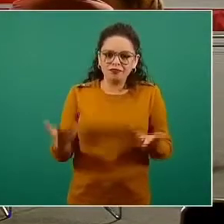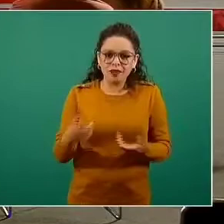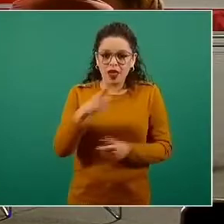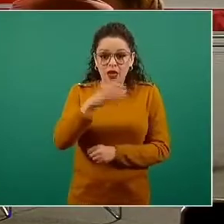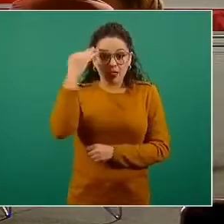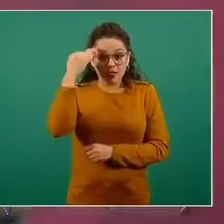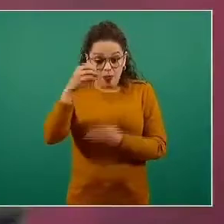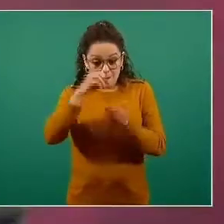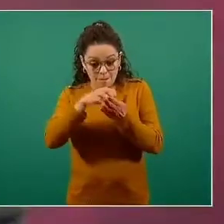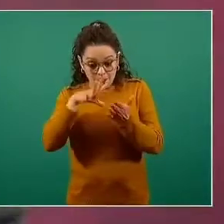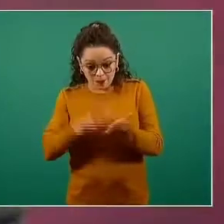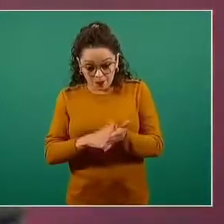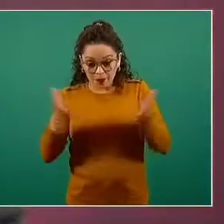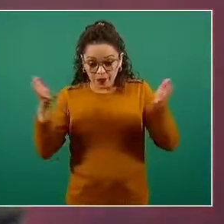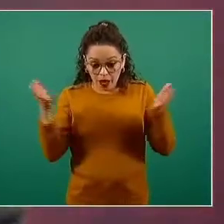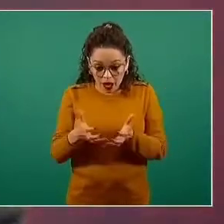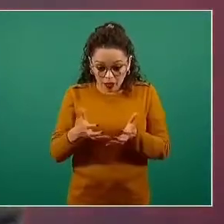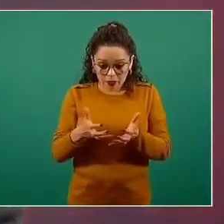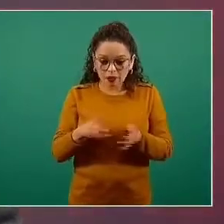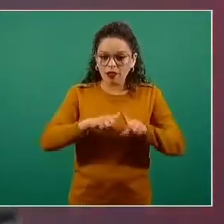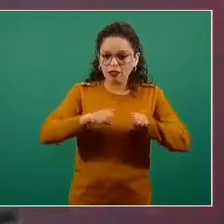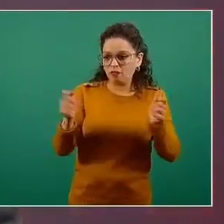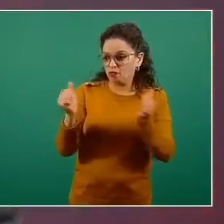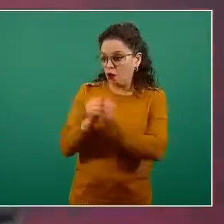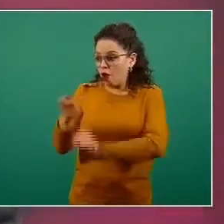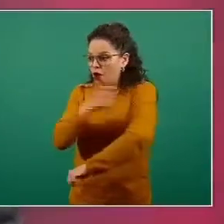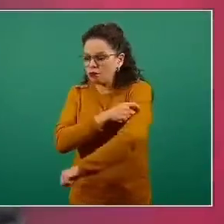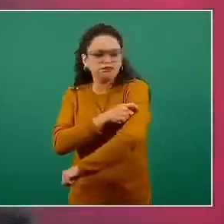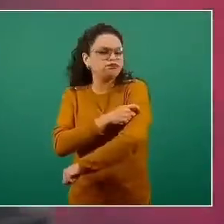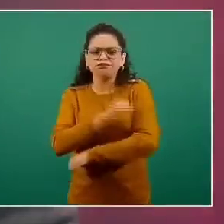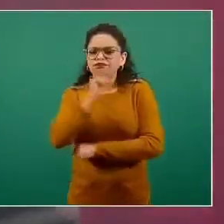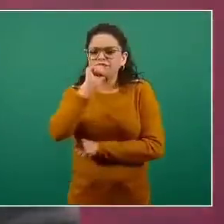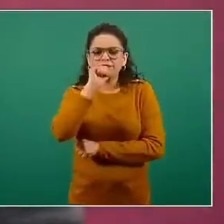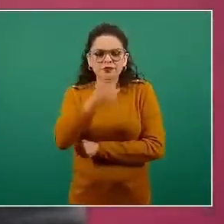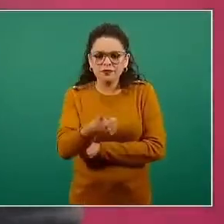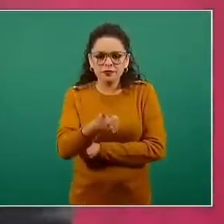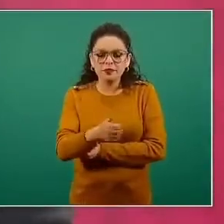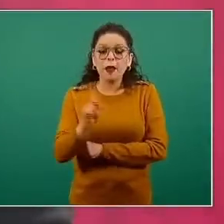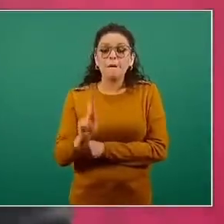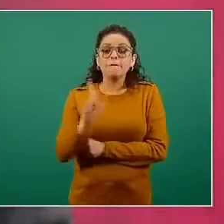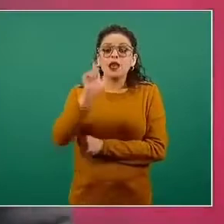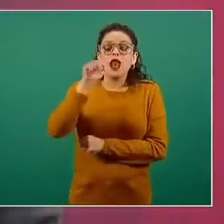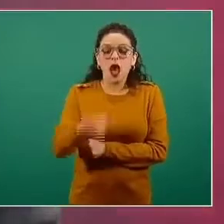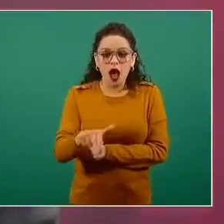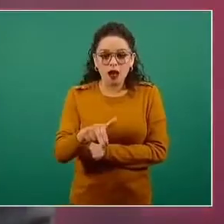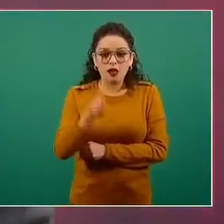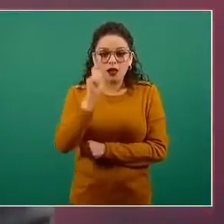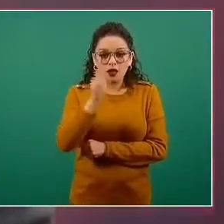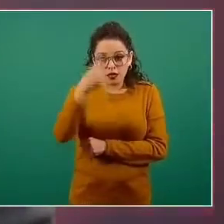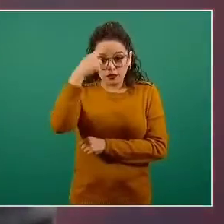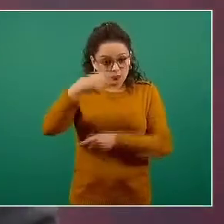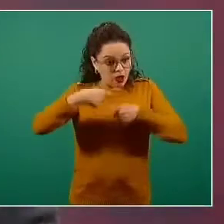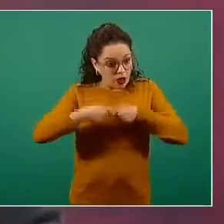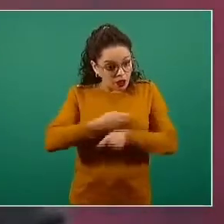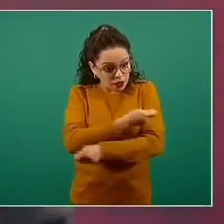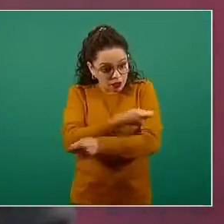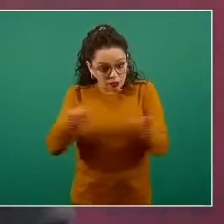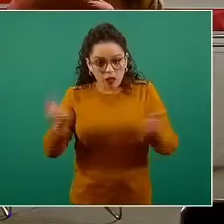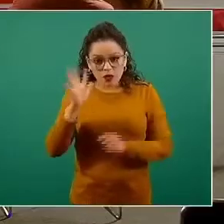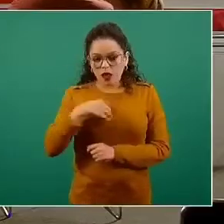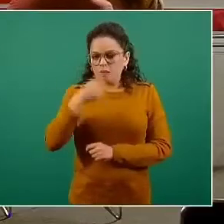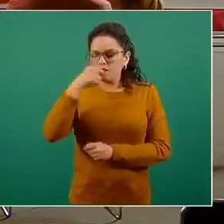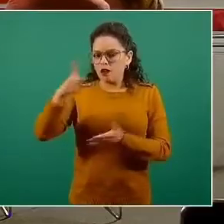registro con el orden en que sean vacunadas. Las personas serán vacunadas de acuerdo al plan de cobertura. Ya hemos dicho